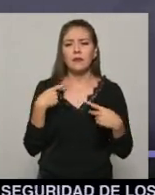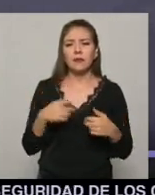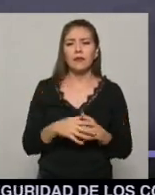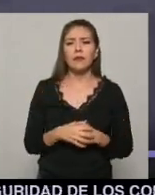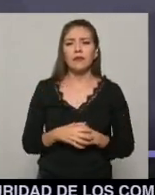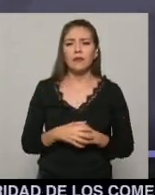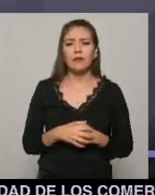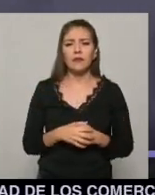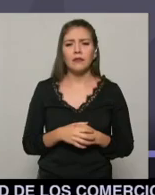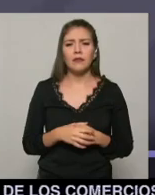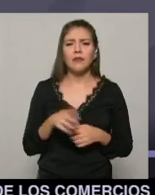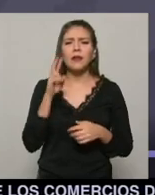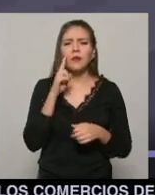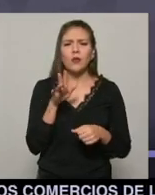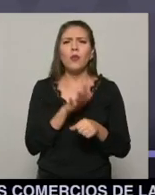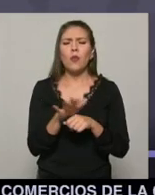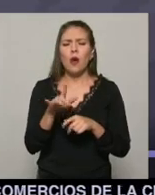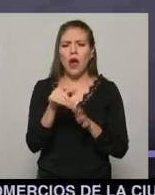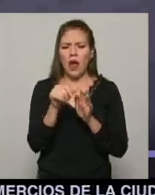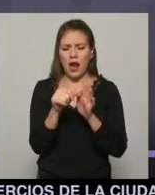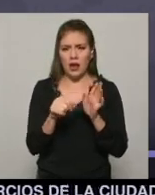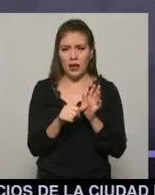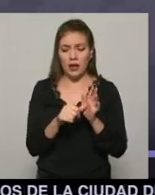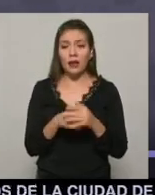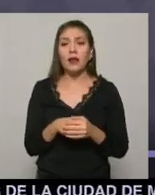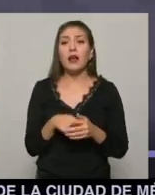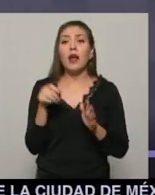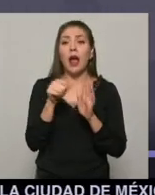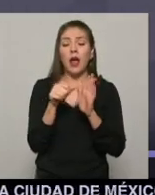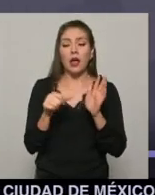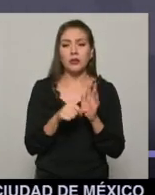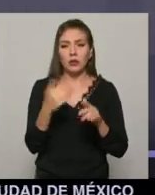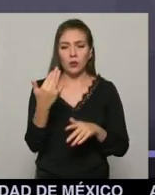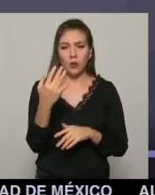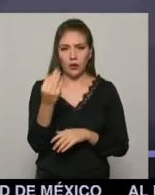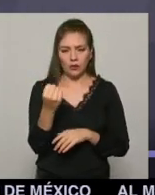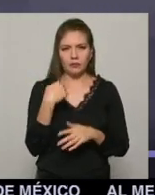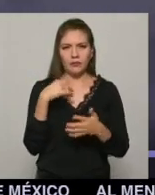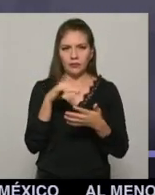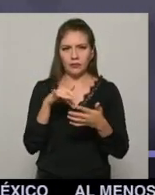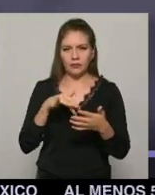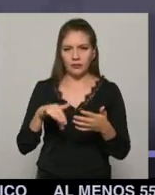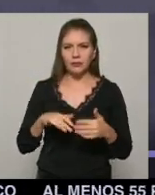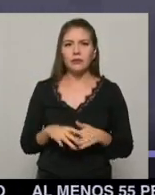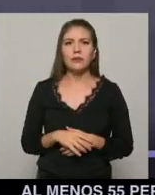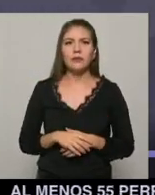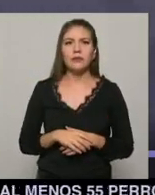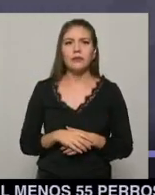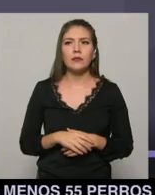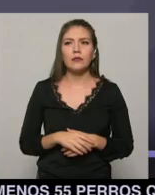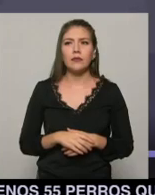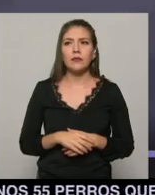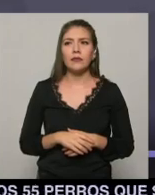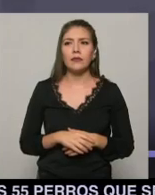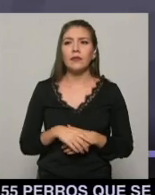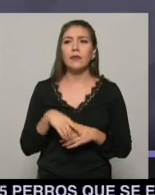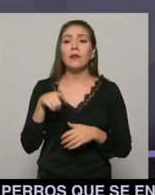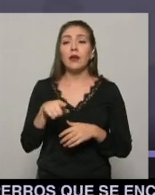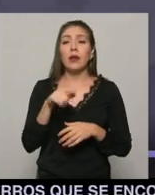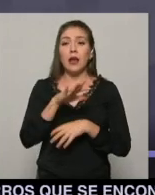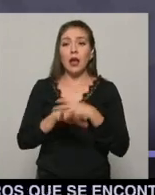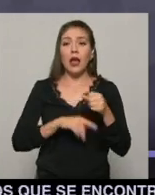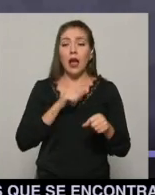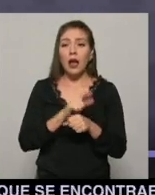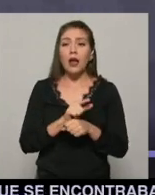ver cuál es el apartado de la ley. Es el artículo 59, me voy a permitir dar la lectura. Dice: las disposiciones de este capítulo se refieren a los animales usados